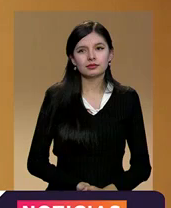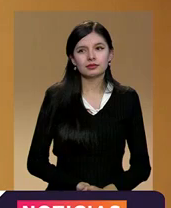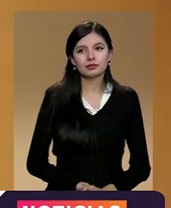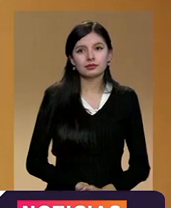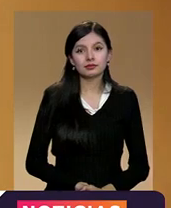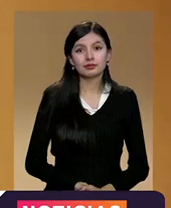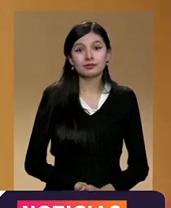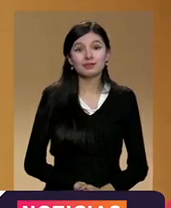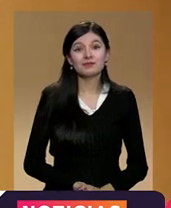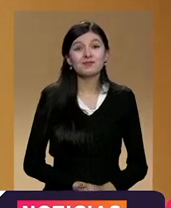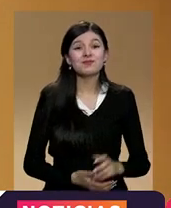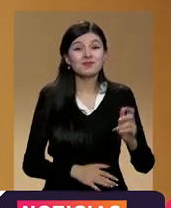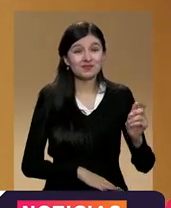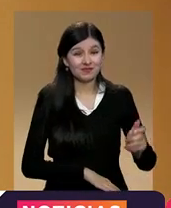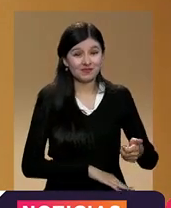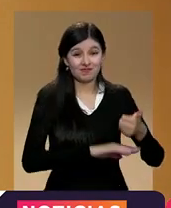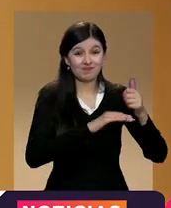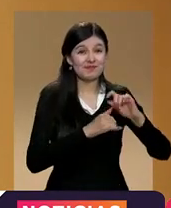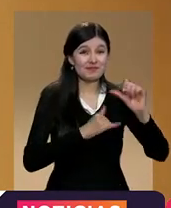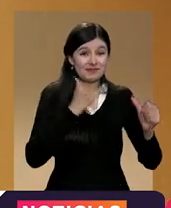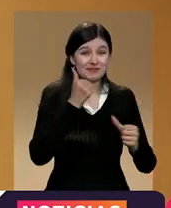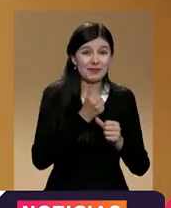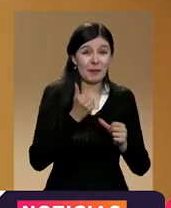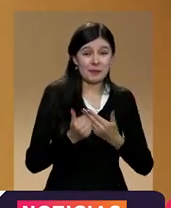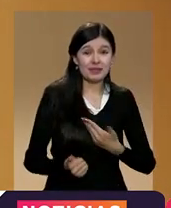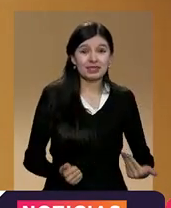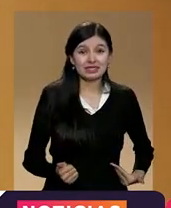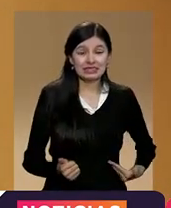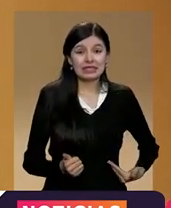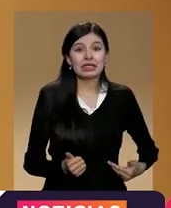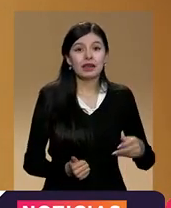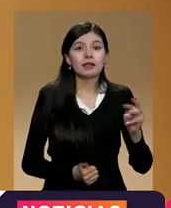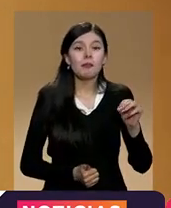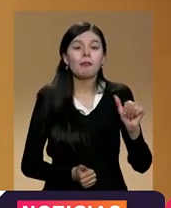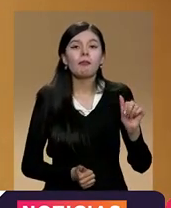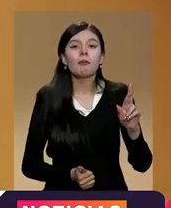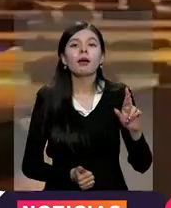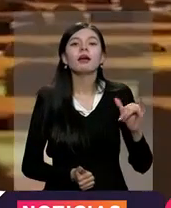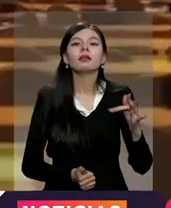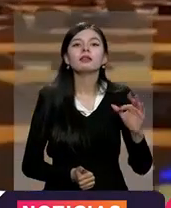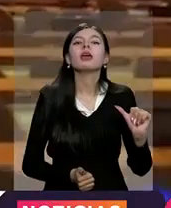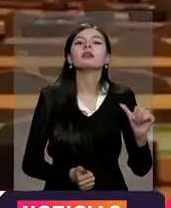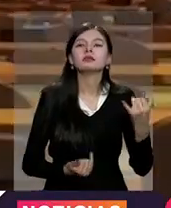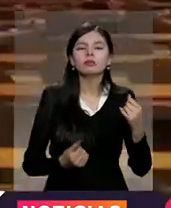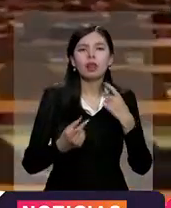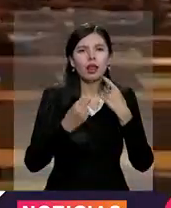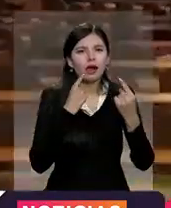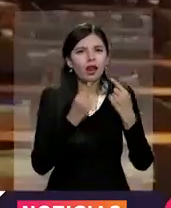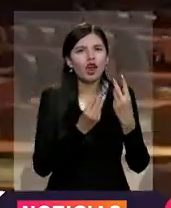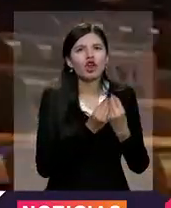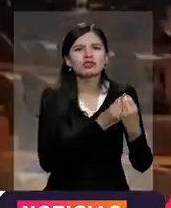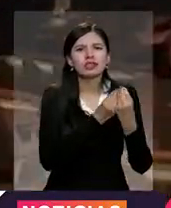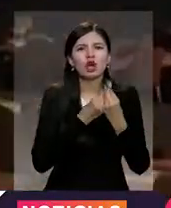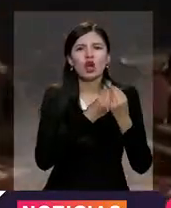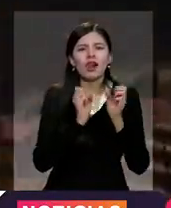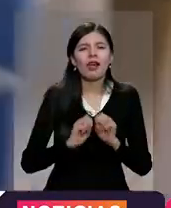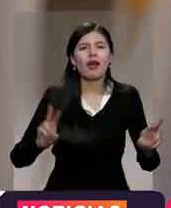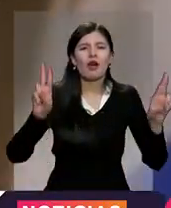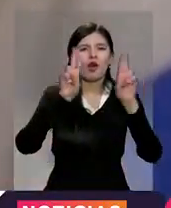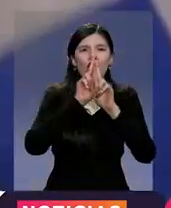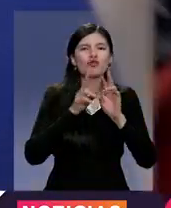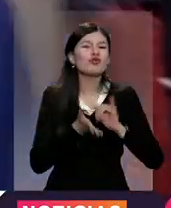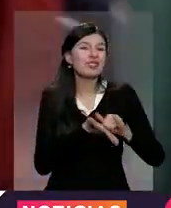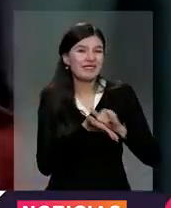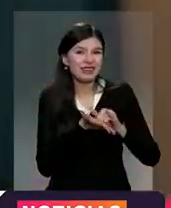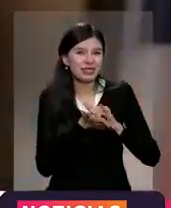La canciller Marta Lucía Ramírez intervendrá este martes 13 de julio en una sesión del Consejo de Seguridad de la ONU en Nueva York y